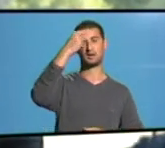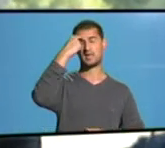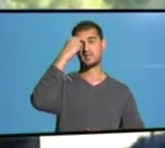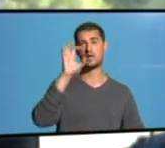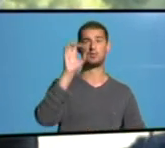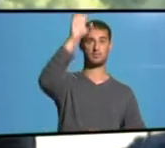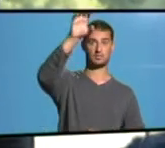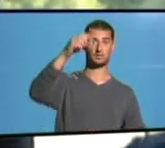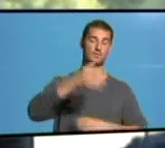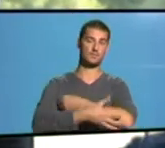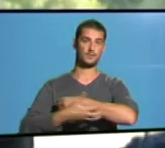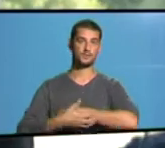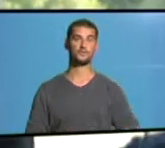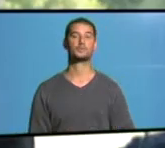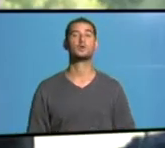gente en general,